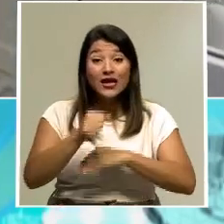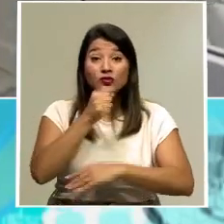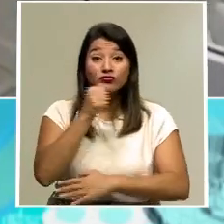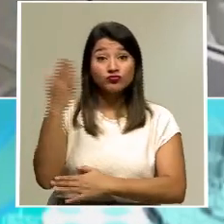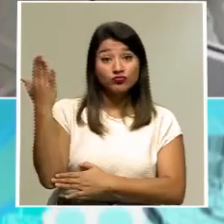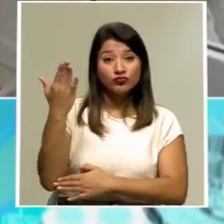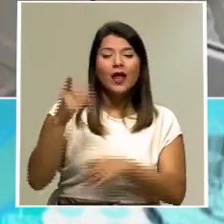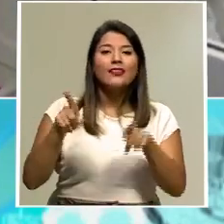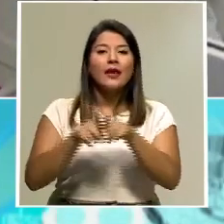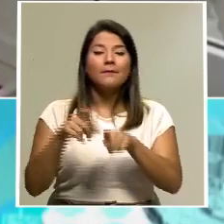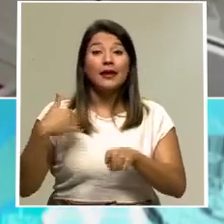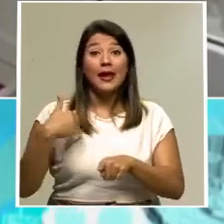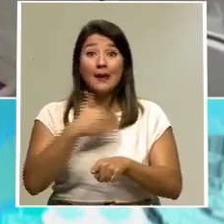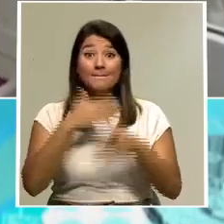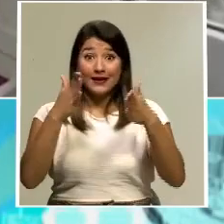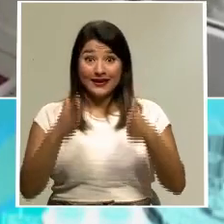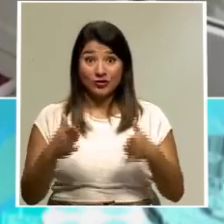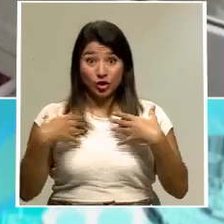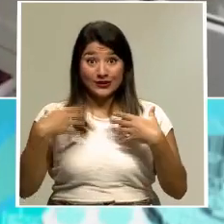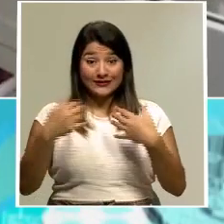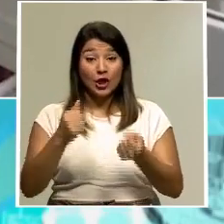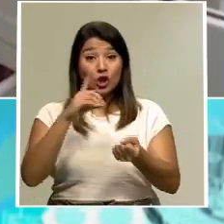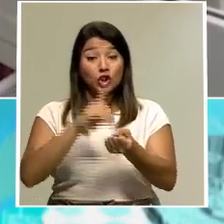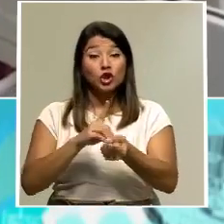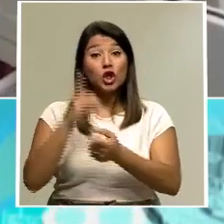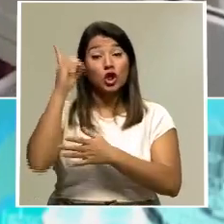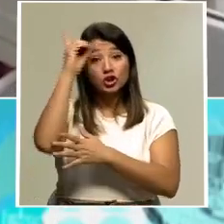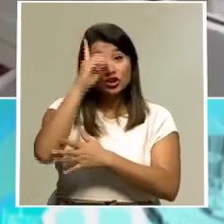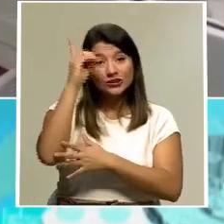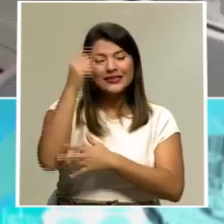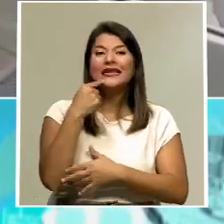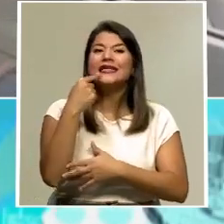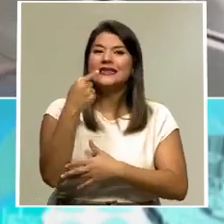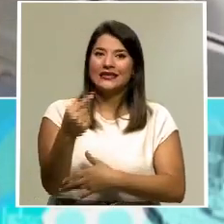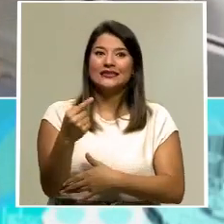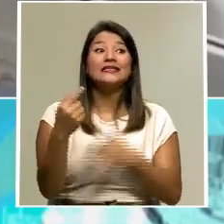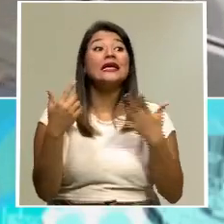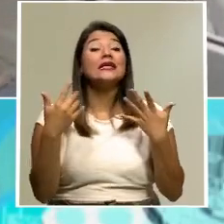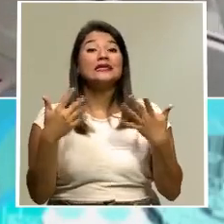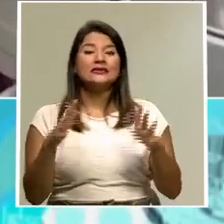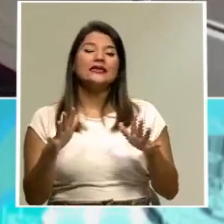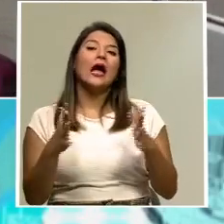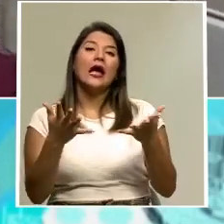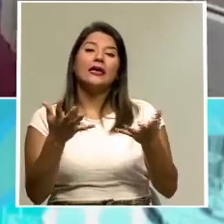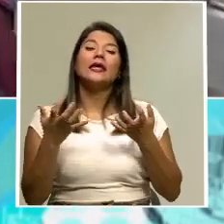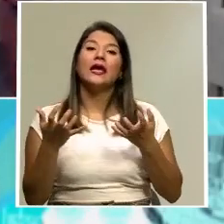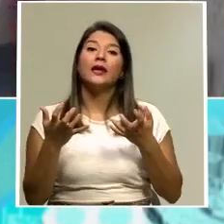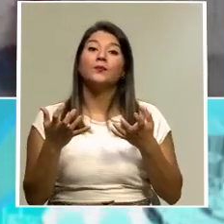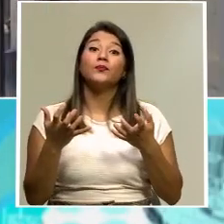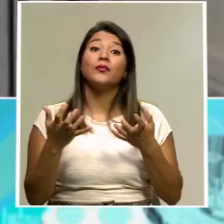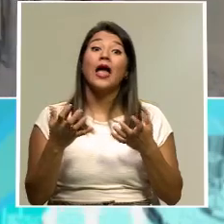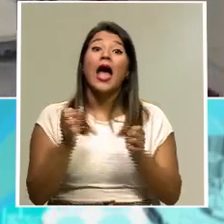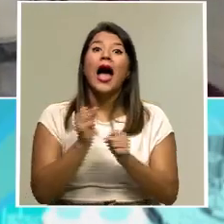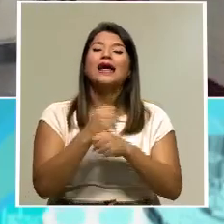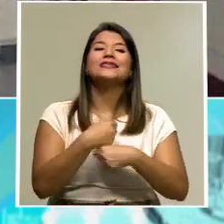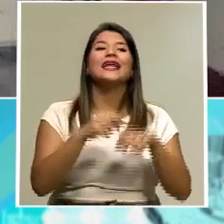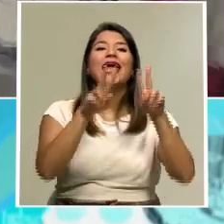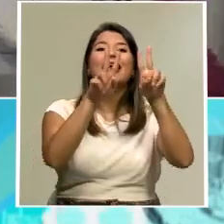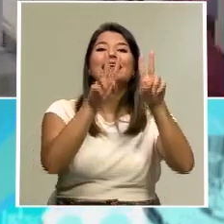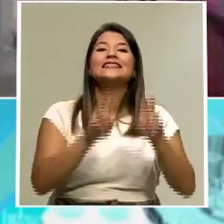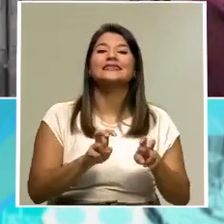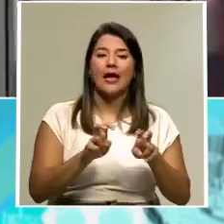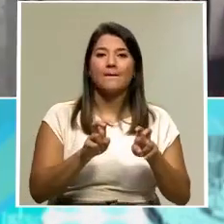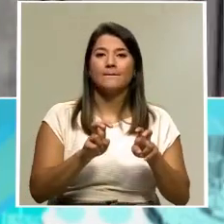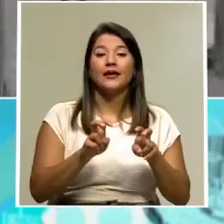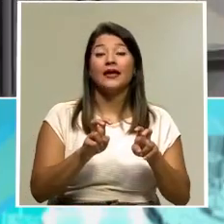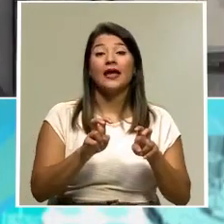ministro de Salud, Daniel Salas, informó que se está autorizando a realizar la prueba masiva de antígenos